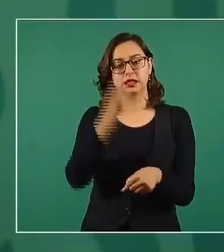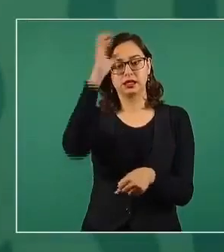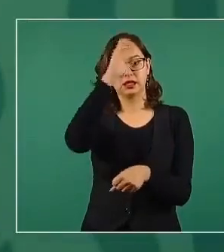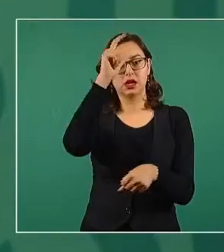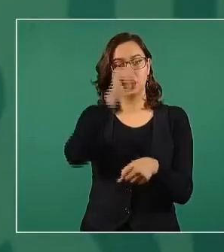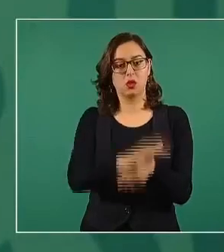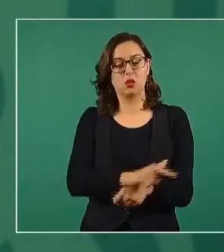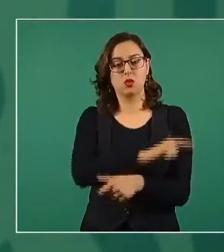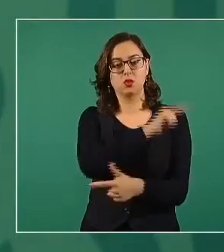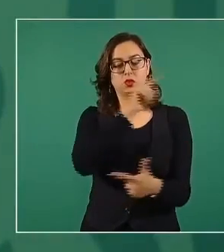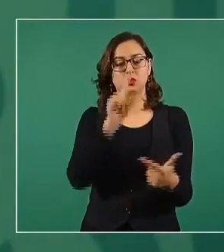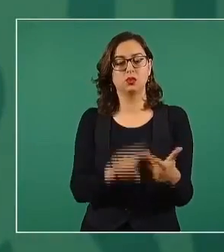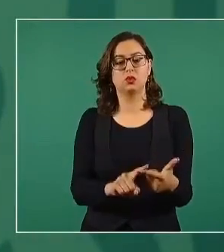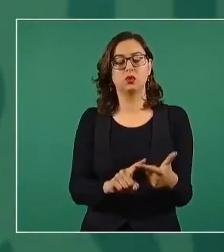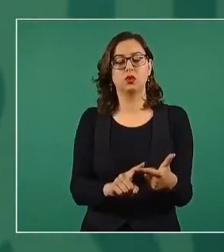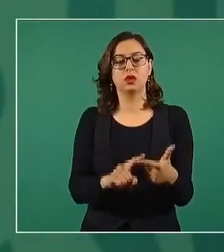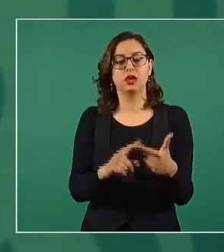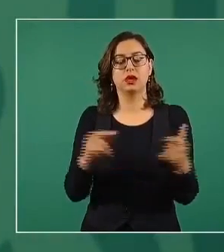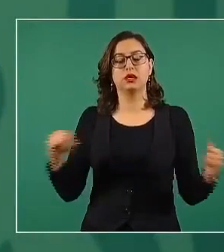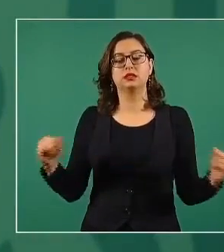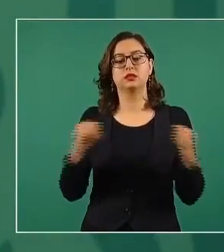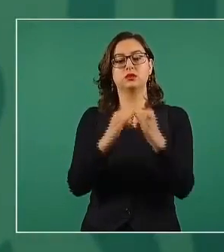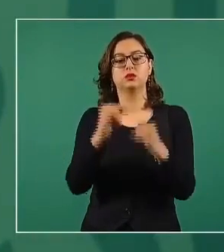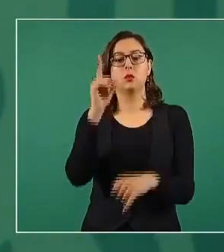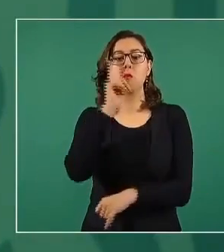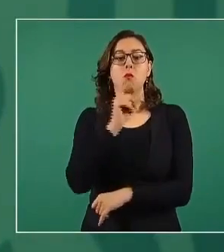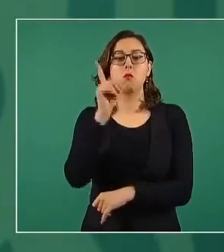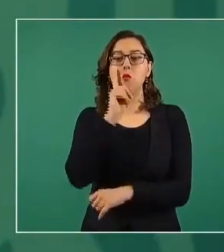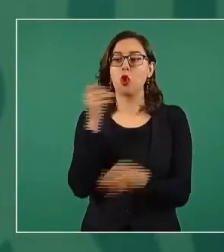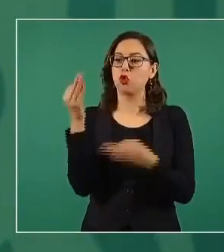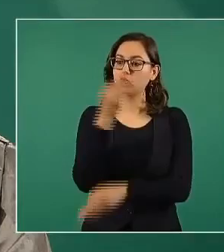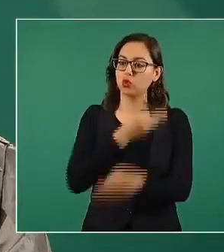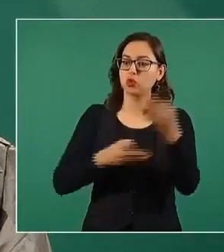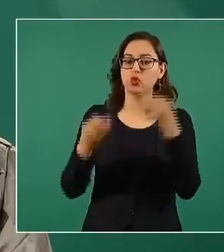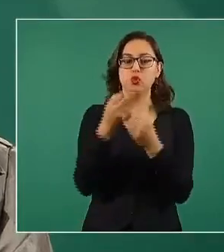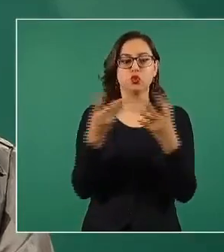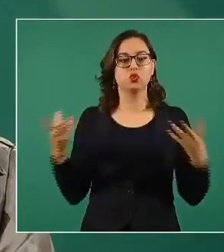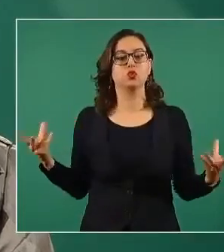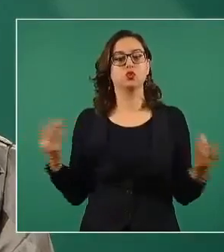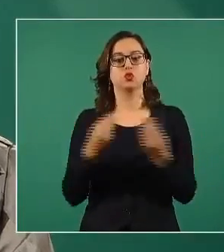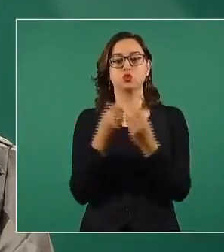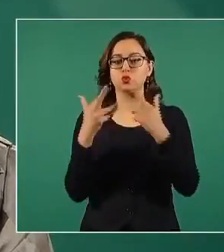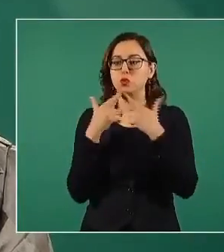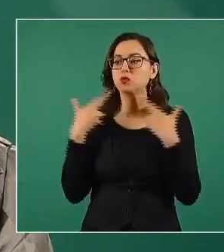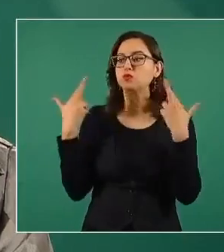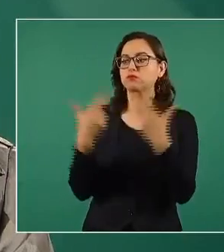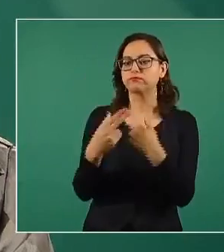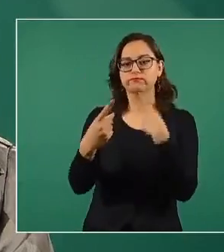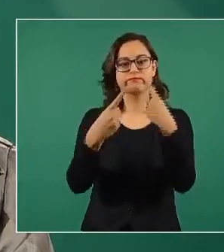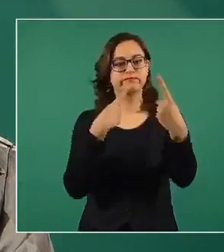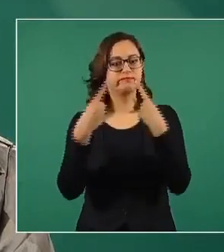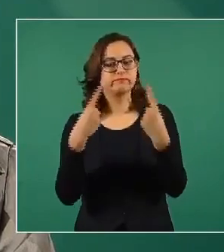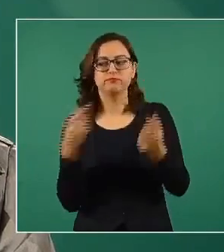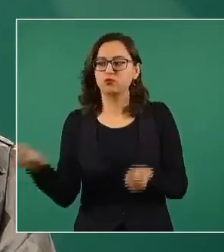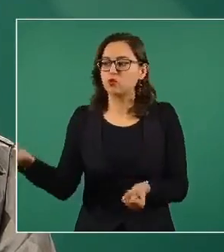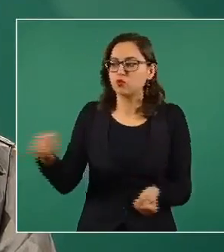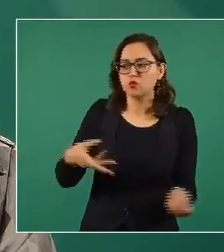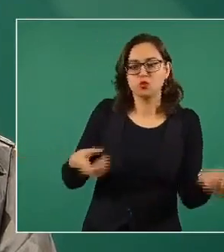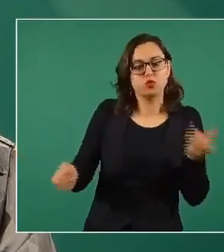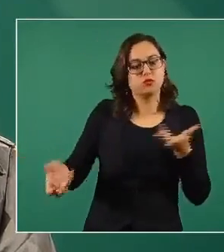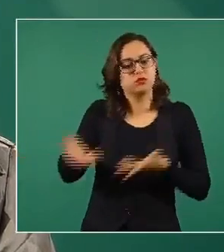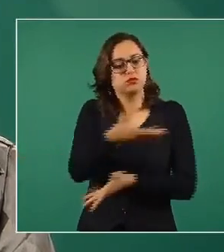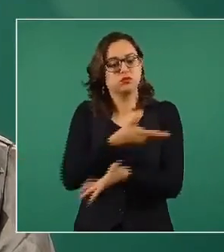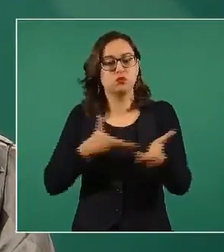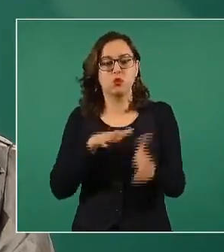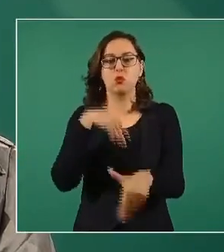es la Instituto de Mujeres, porque todos hemos tenido reuniones y cada uno ha puesto un granito de arena para que este